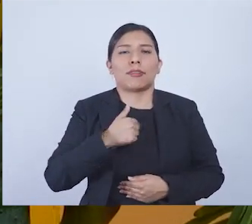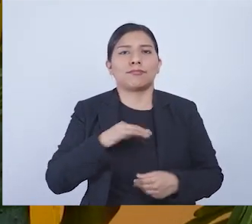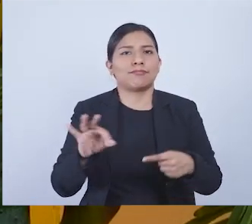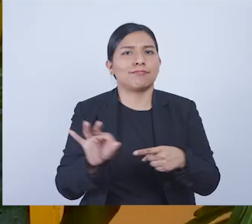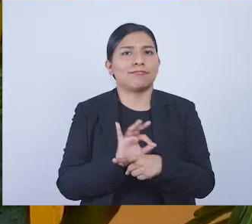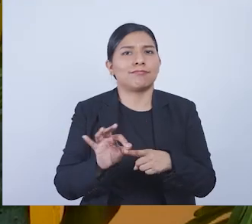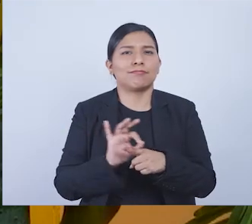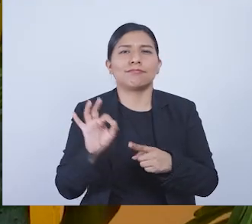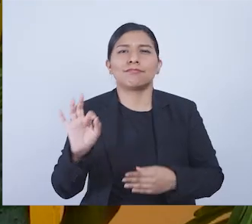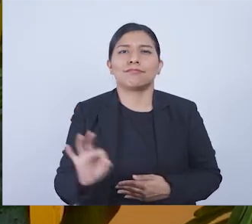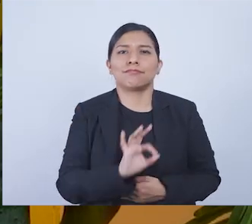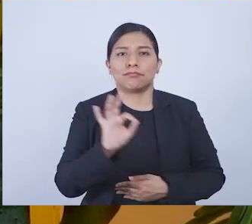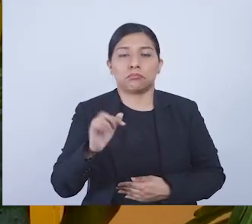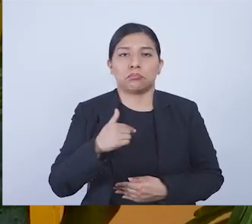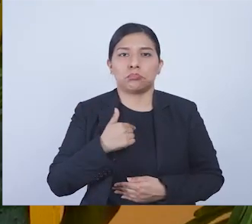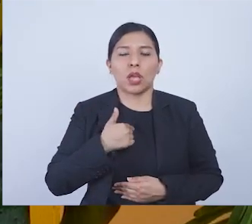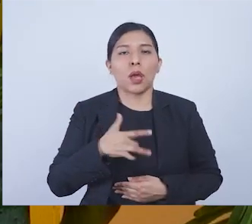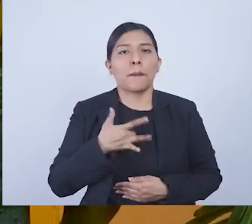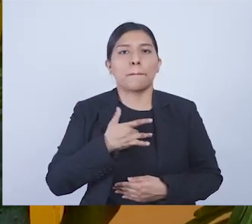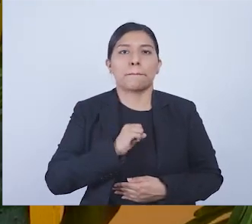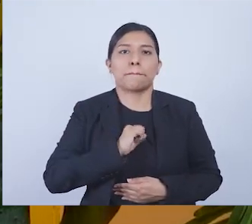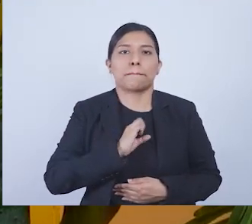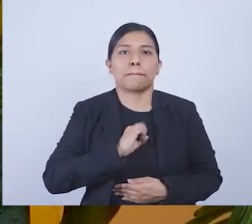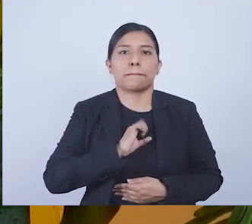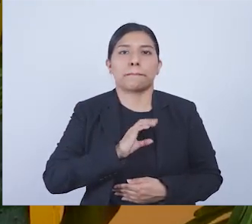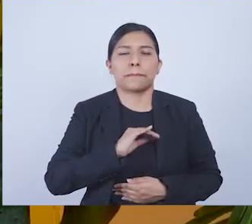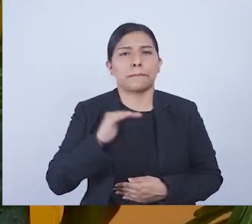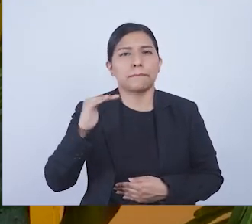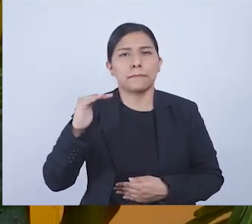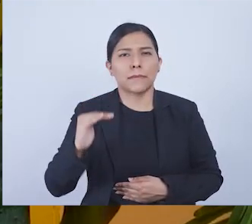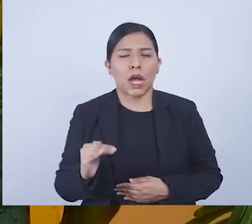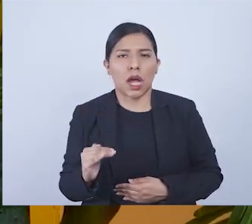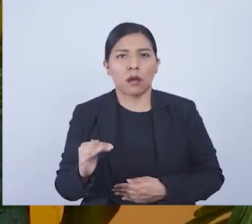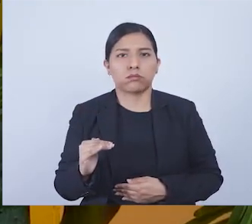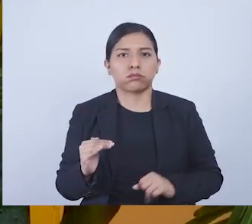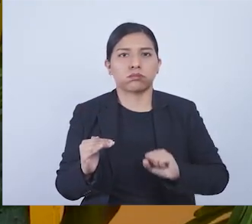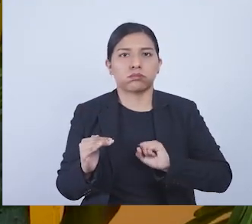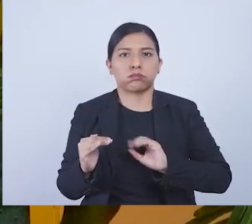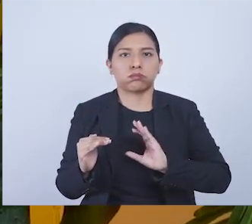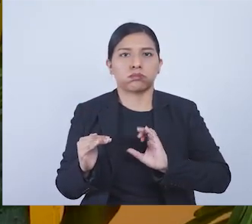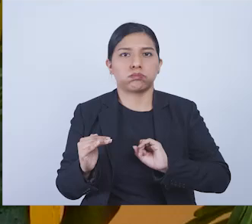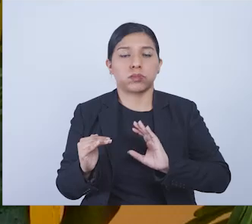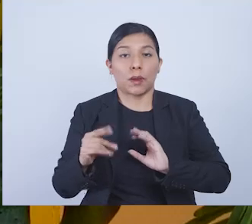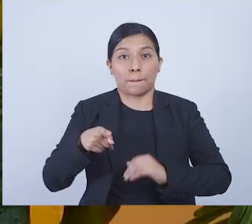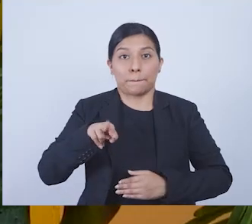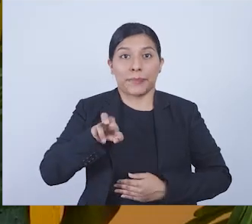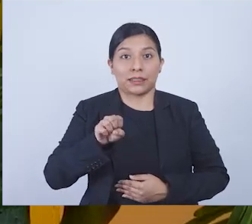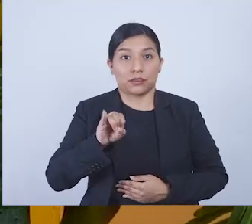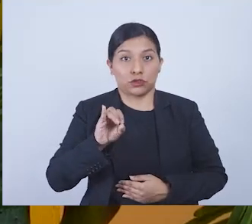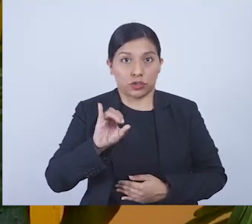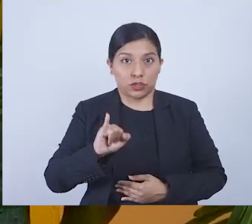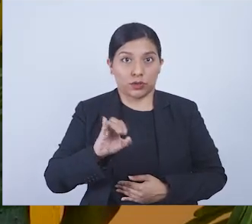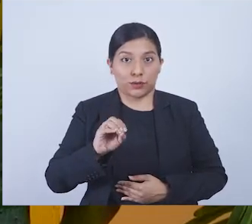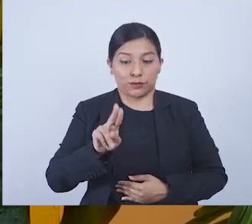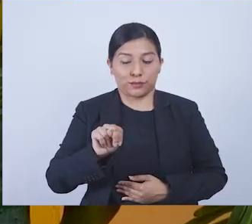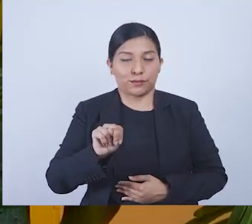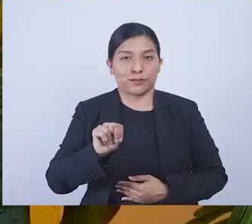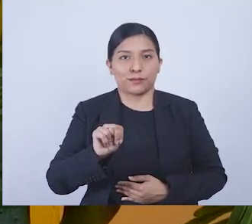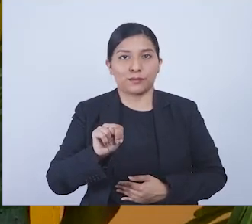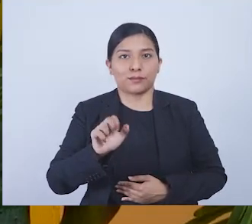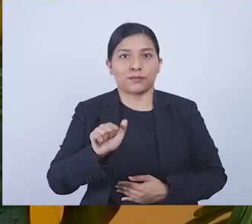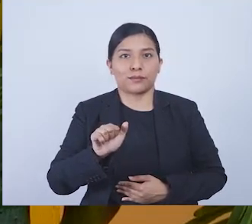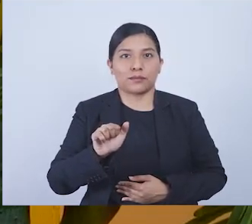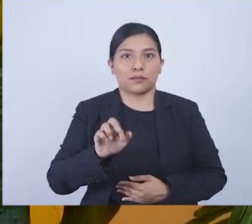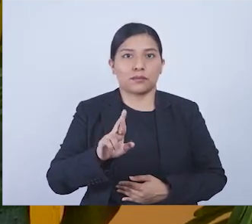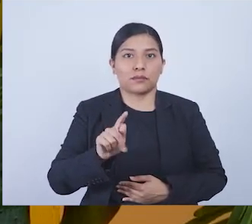voy a tender a tener una frecuencia cardíaca más baja y una presión arterial más baja. Eso es cierto por los